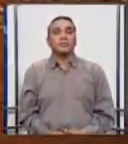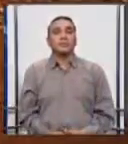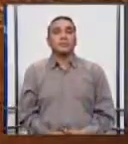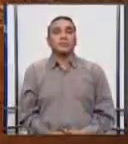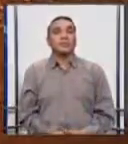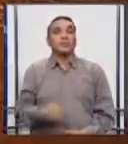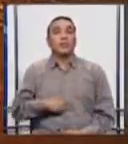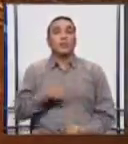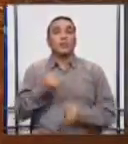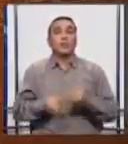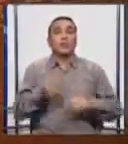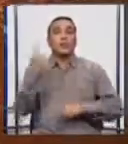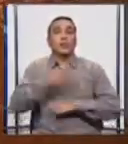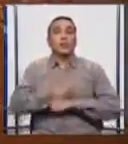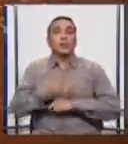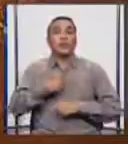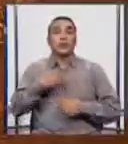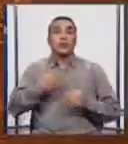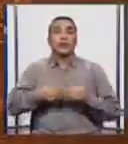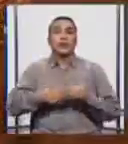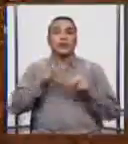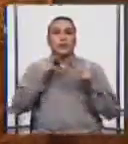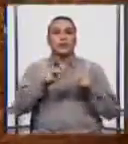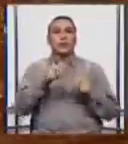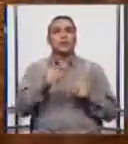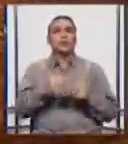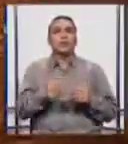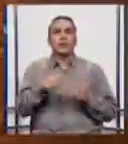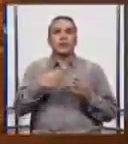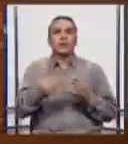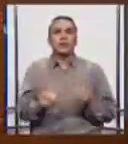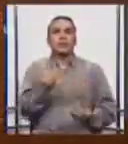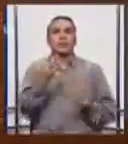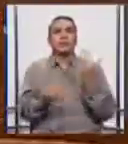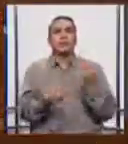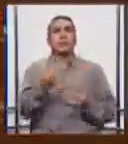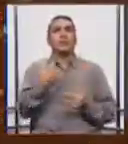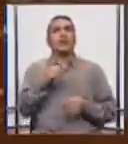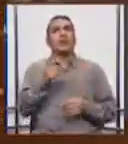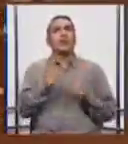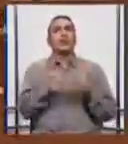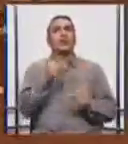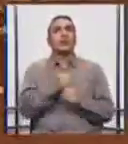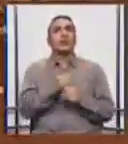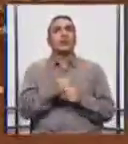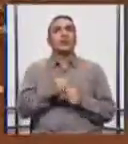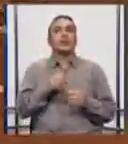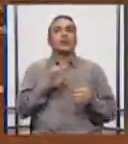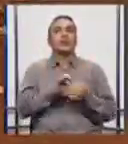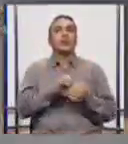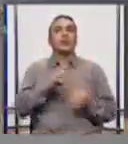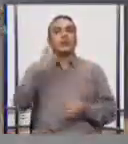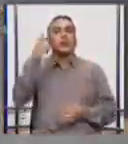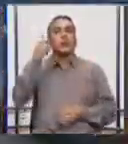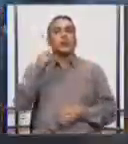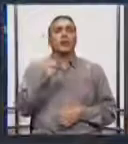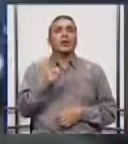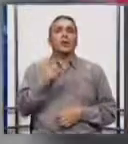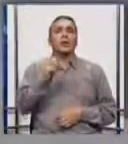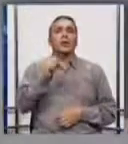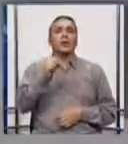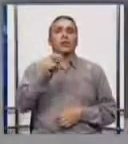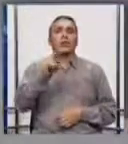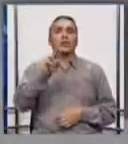en los últimos días en la capital se ha visto la quema de llantas en las calles por parte de simpatizantes de la alianza creo suma estos desmanes